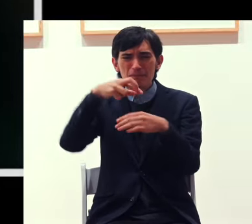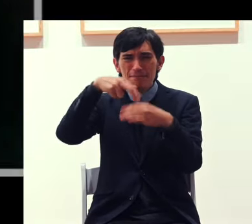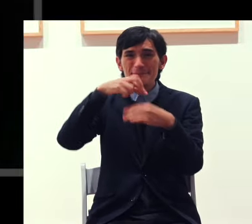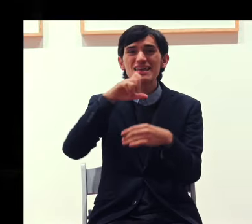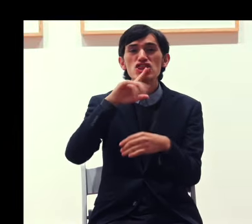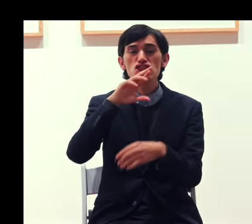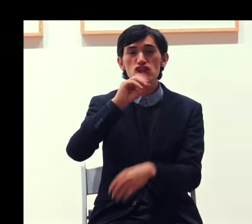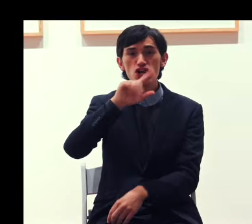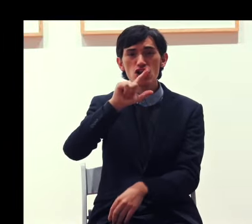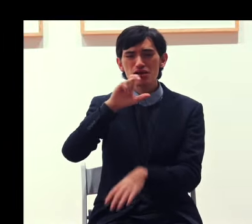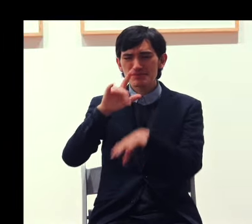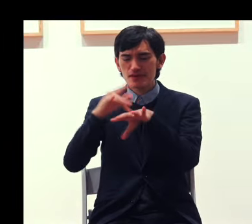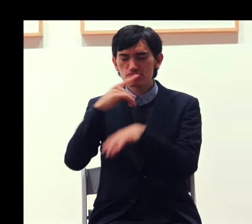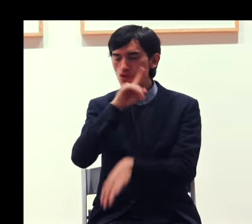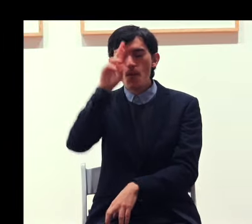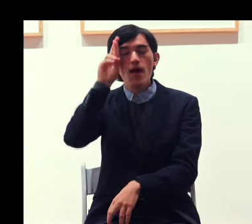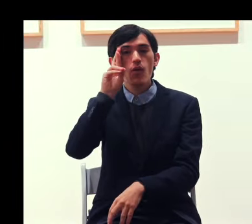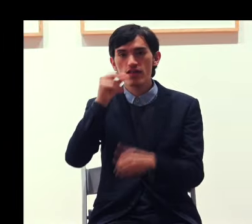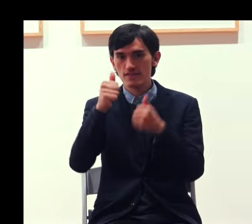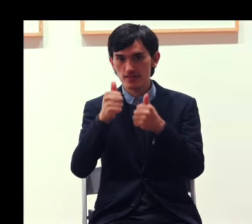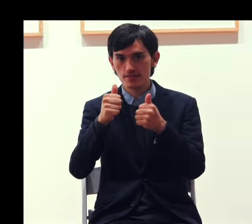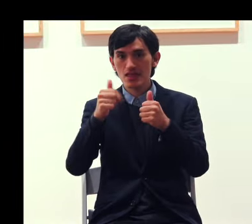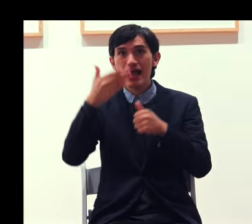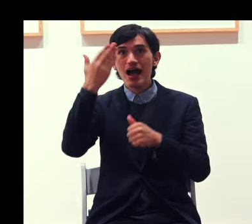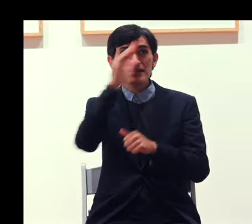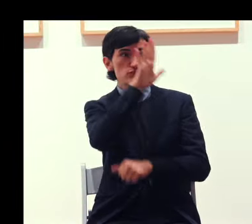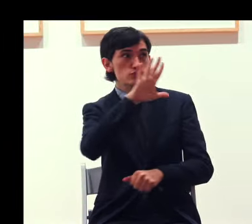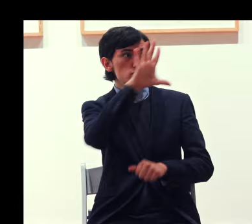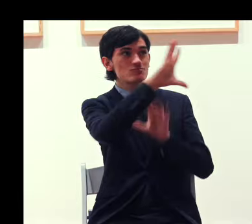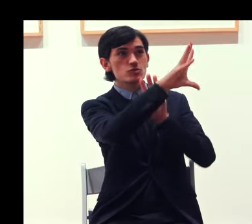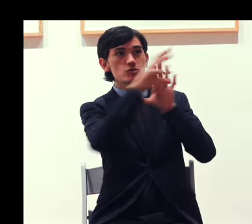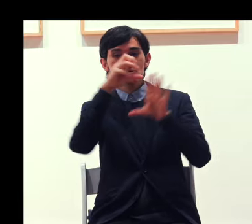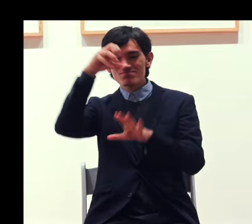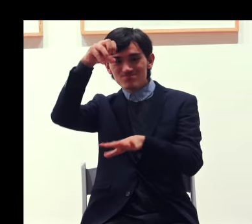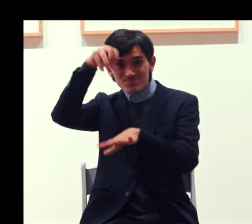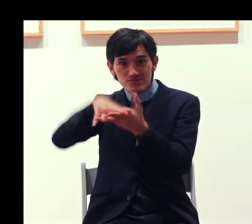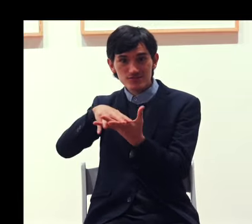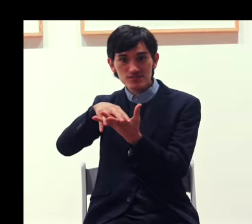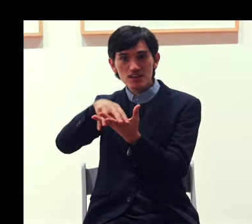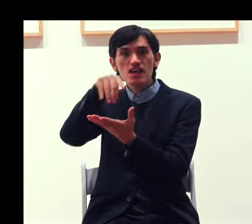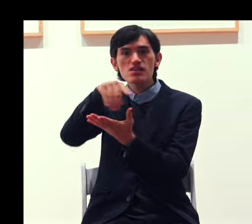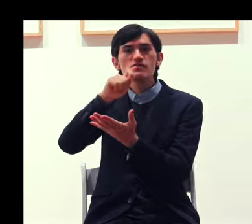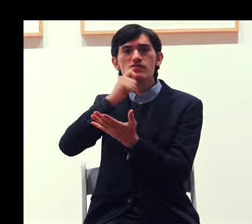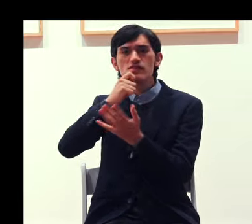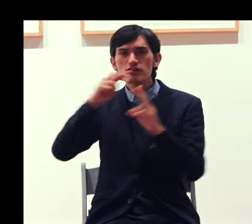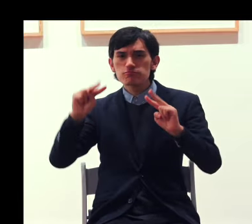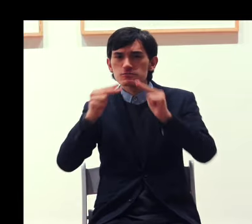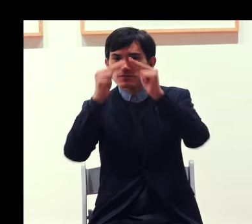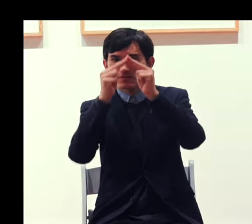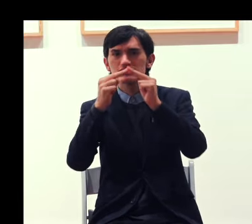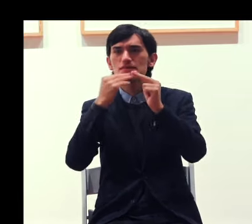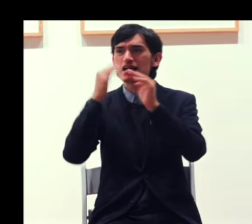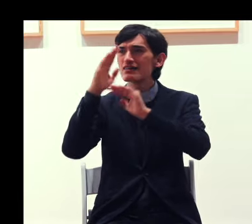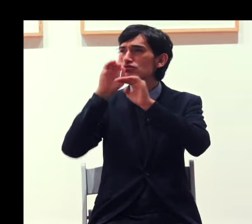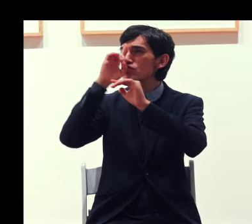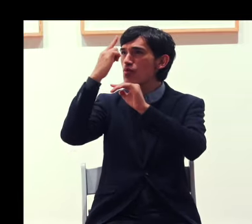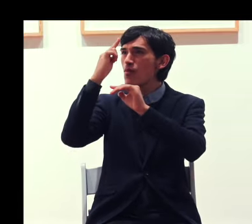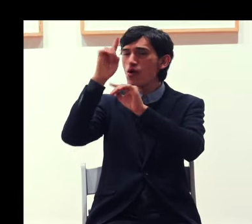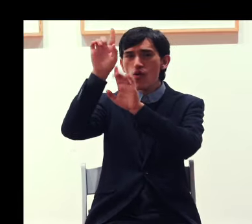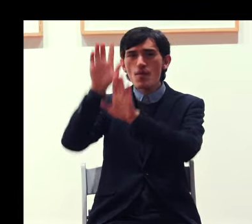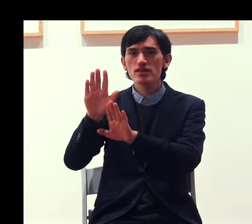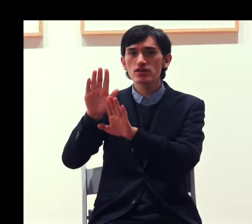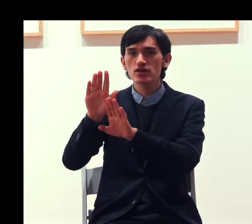que parece petróleo quemado, no recuerdo bien. Los grabados de Serra son fantasmas de sus esculturas,